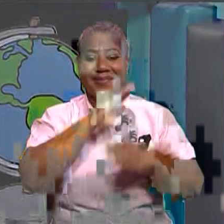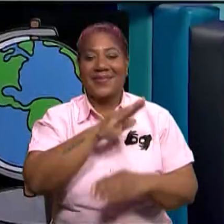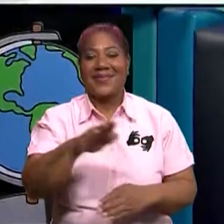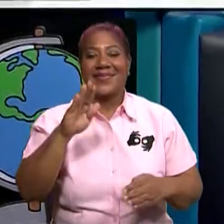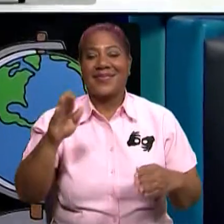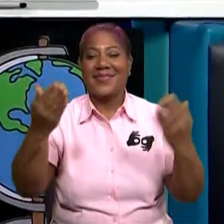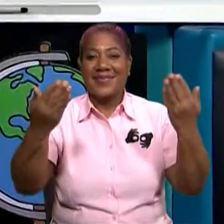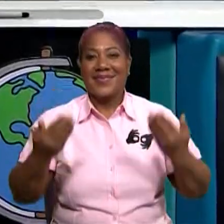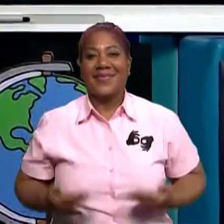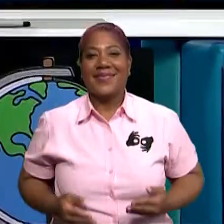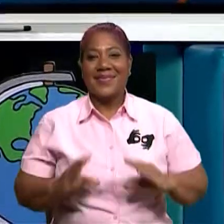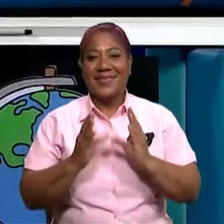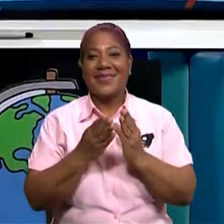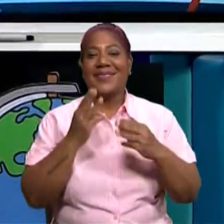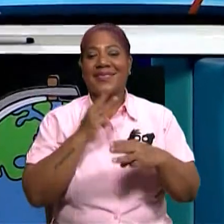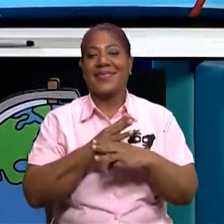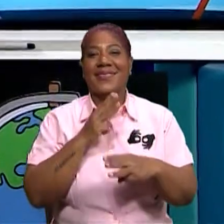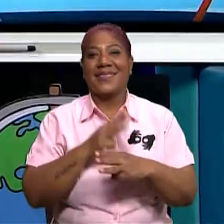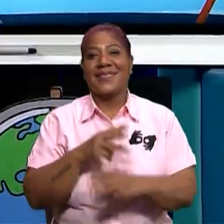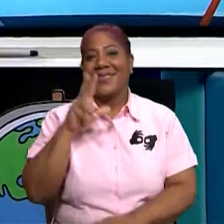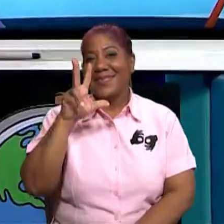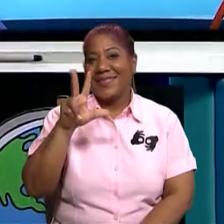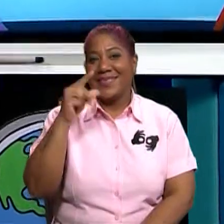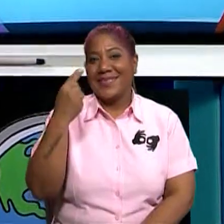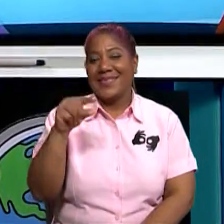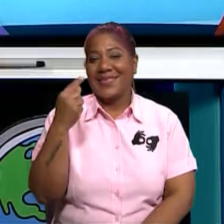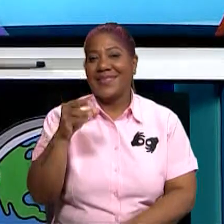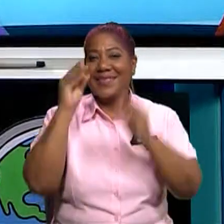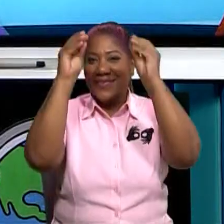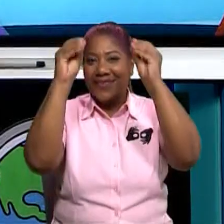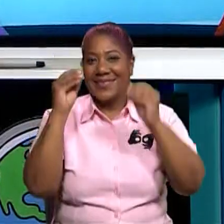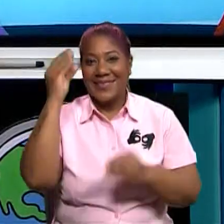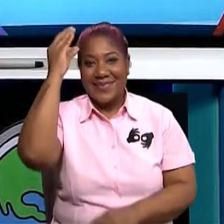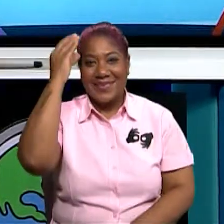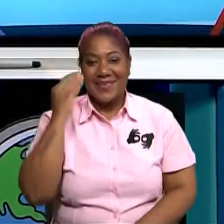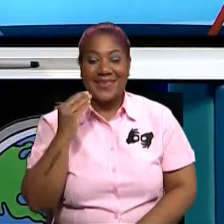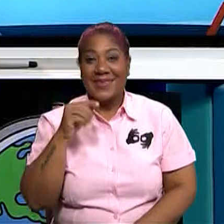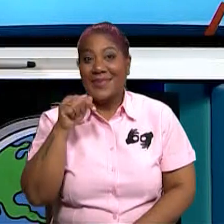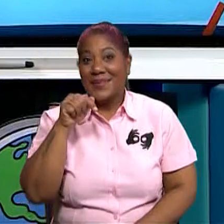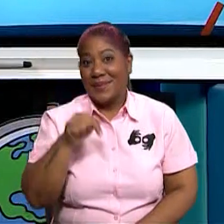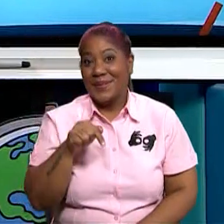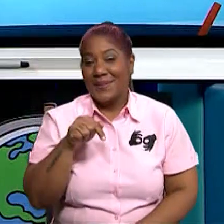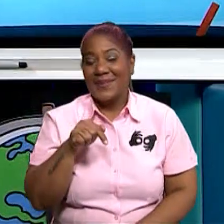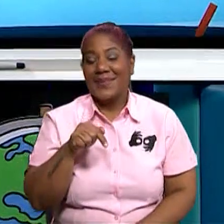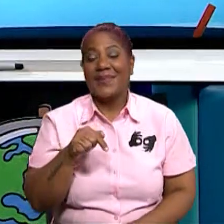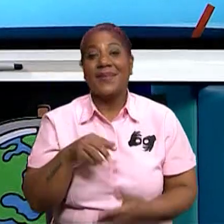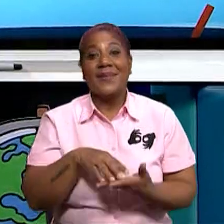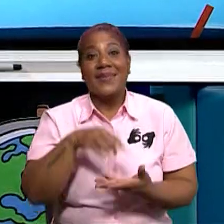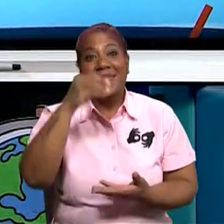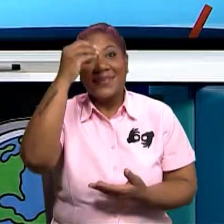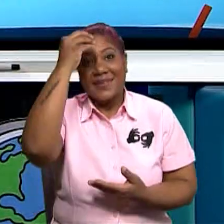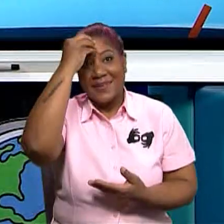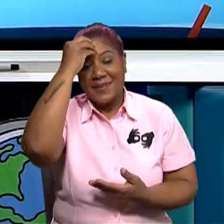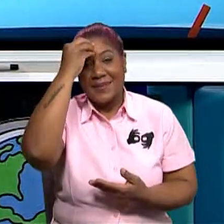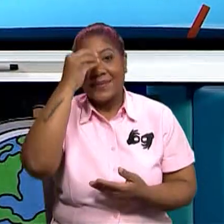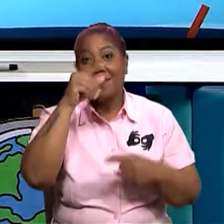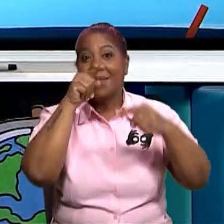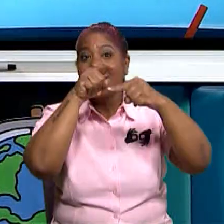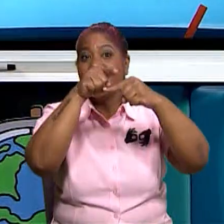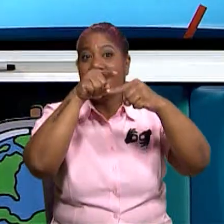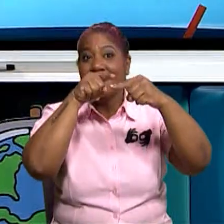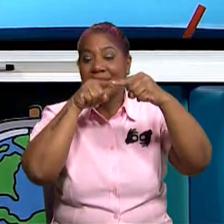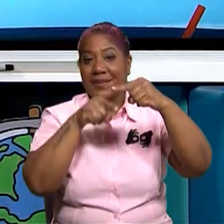Bienvenidos a la clase de matemática para tercer grado. Soy la maestra Carmen Núñez y en la clase de hoy estaremos aprendiendo sobre la